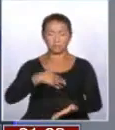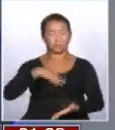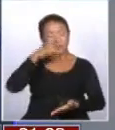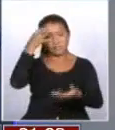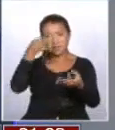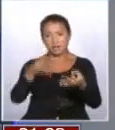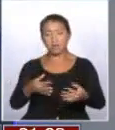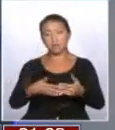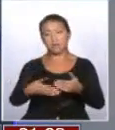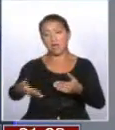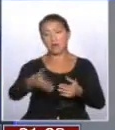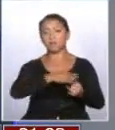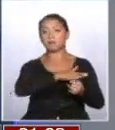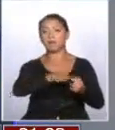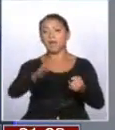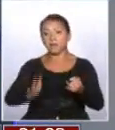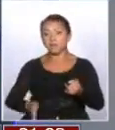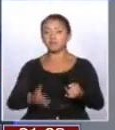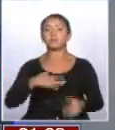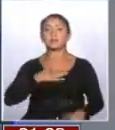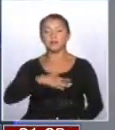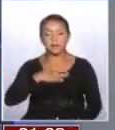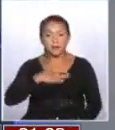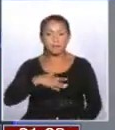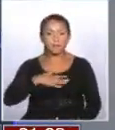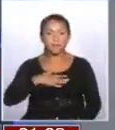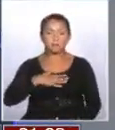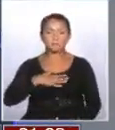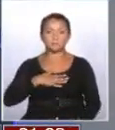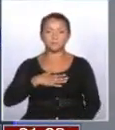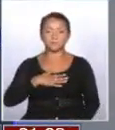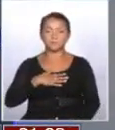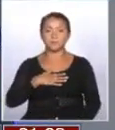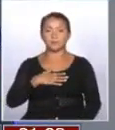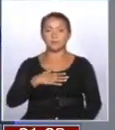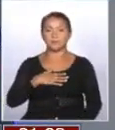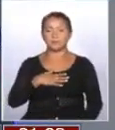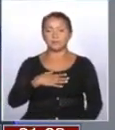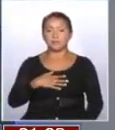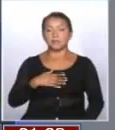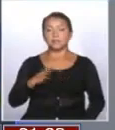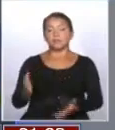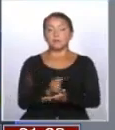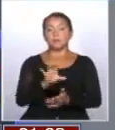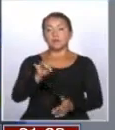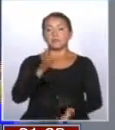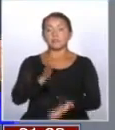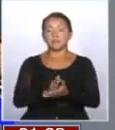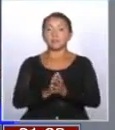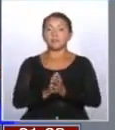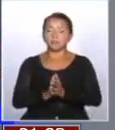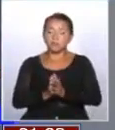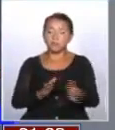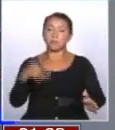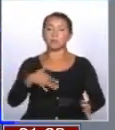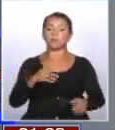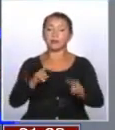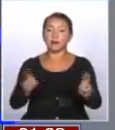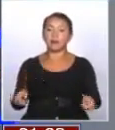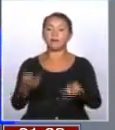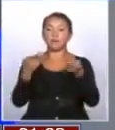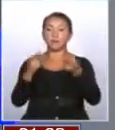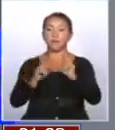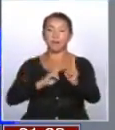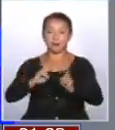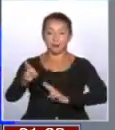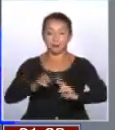que en el largo plazo vamos a haber dado... tomado decisiones y pasos fundamentales para recuperar esta